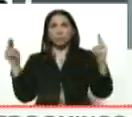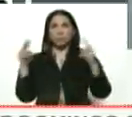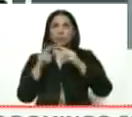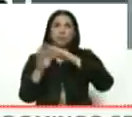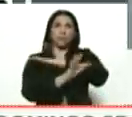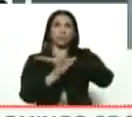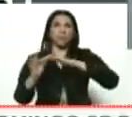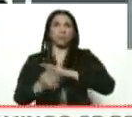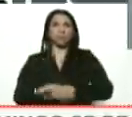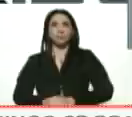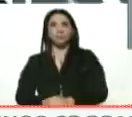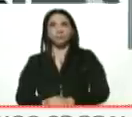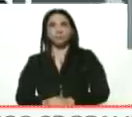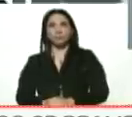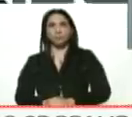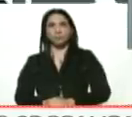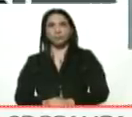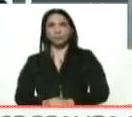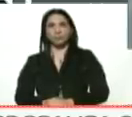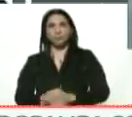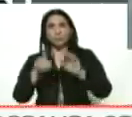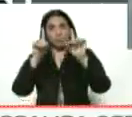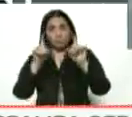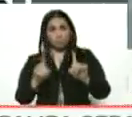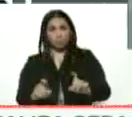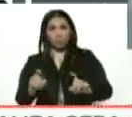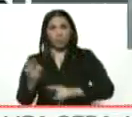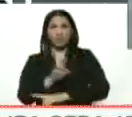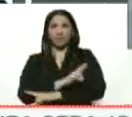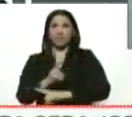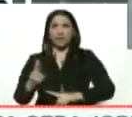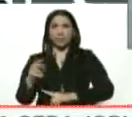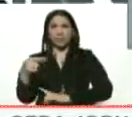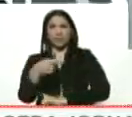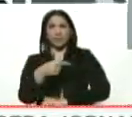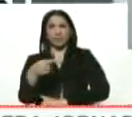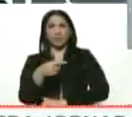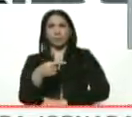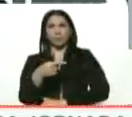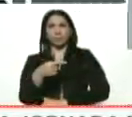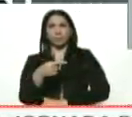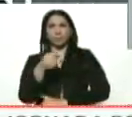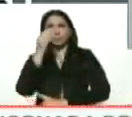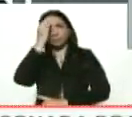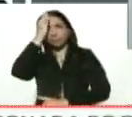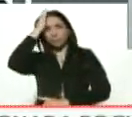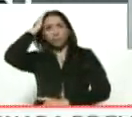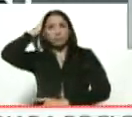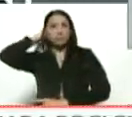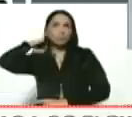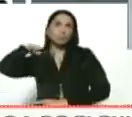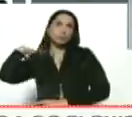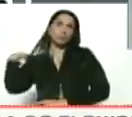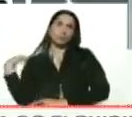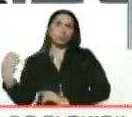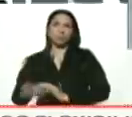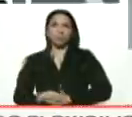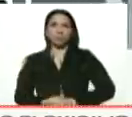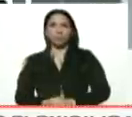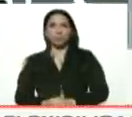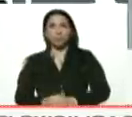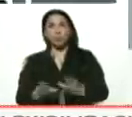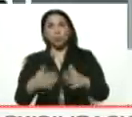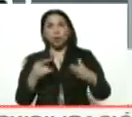Santa Elena de Guairén. Sus pruebas rápidas dieron negativas y cuando fue trasladado al PASI en